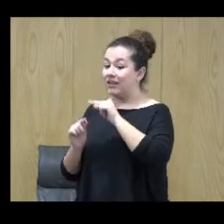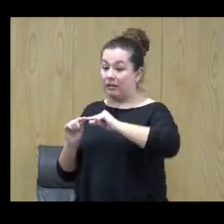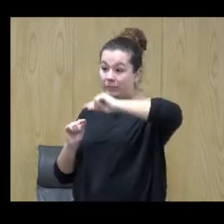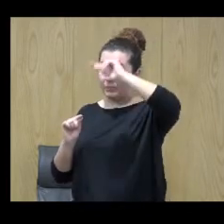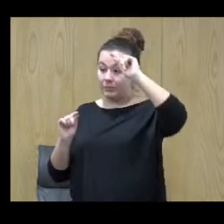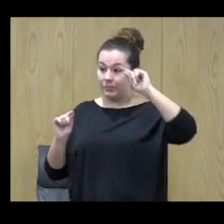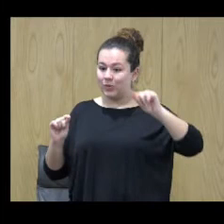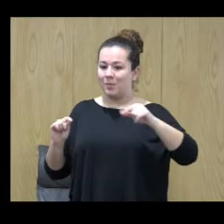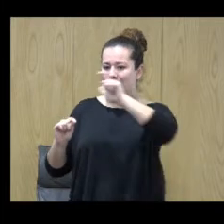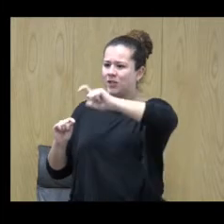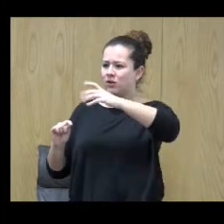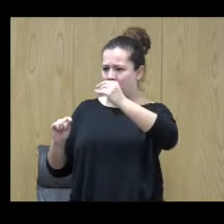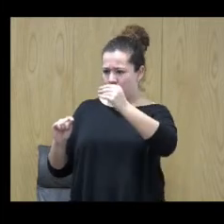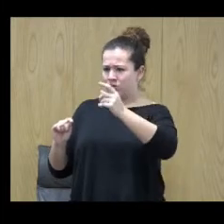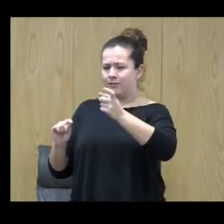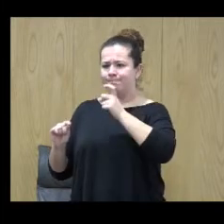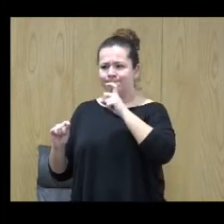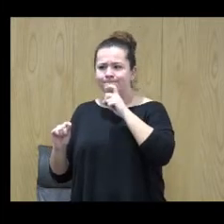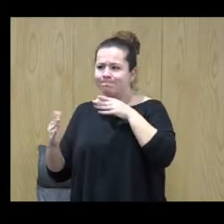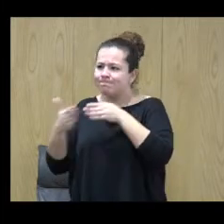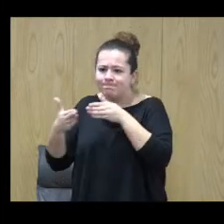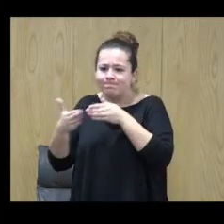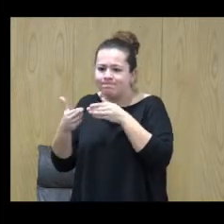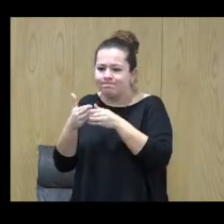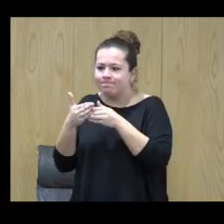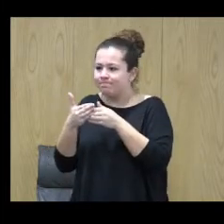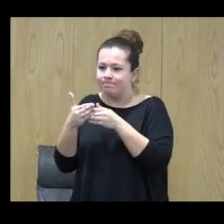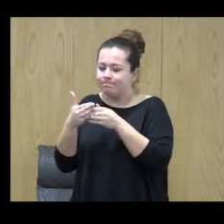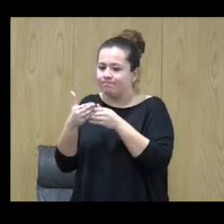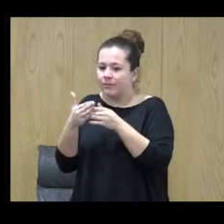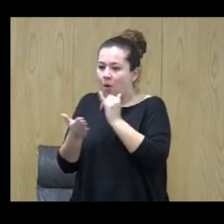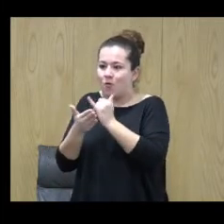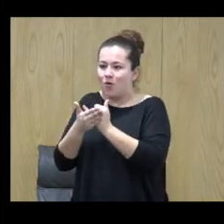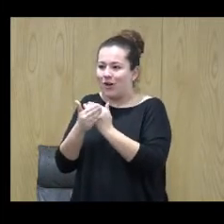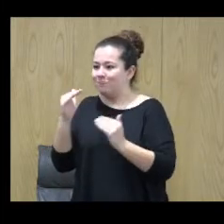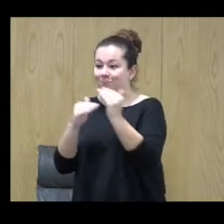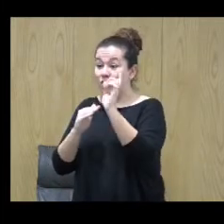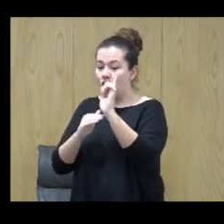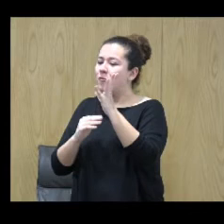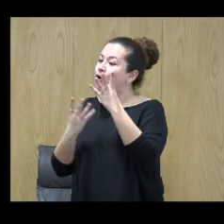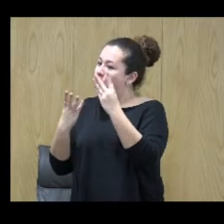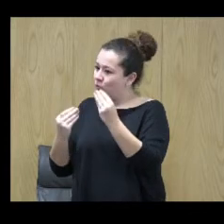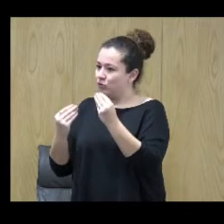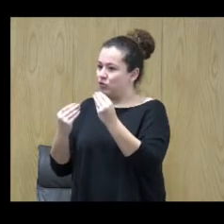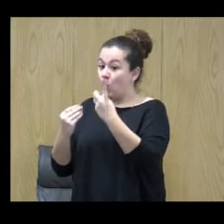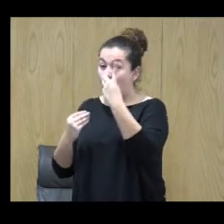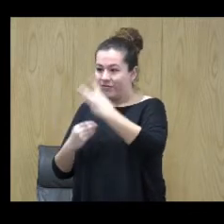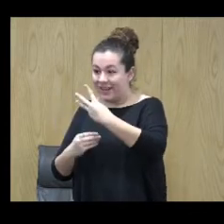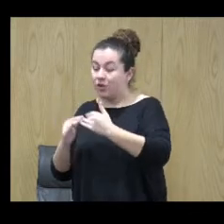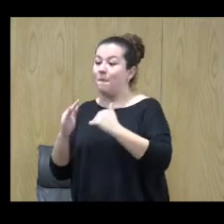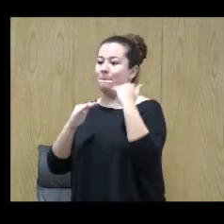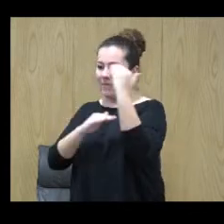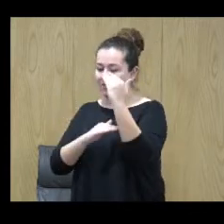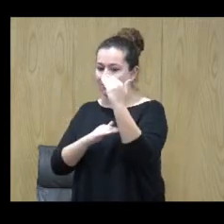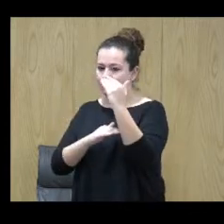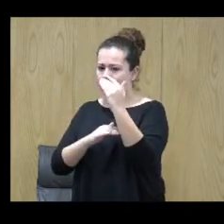Es decir, hay muchas personas con dificultad que no pasan la prueba, pero hay muchos, más de una tercera parte, que sí